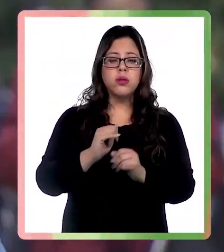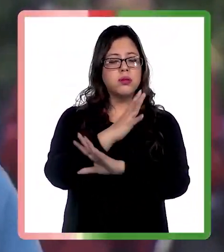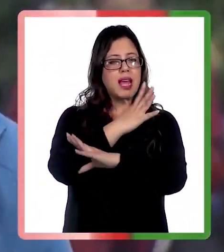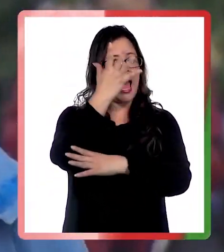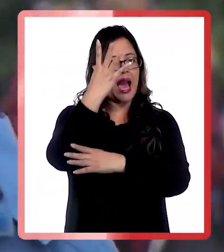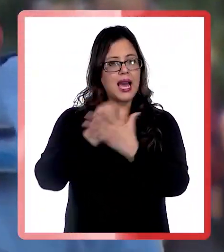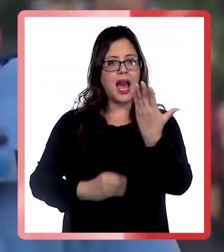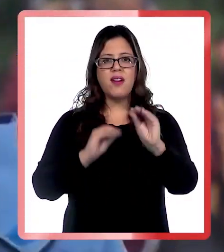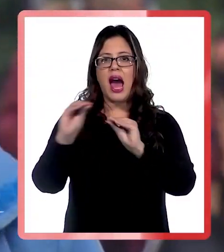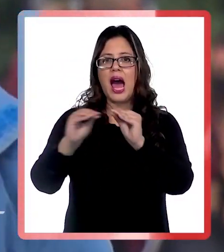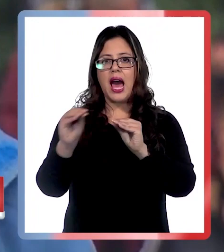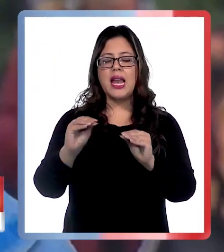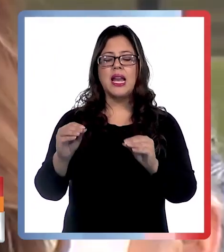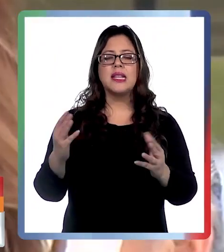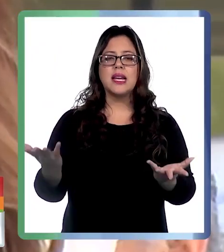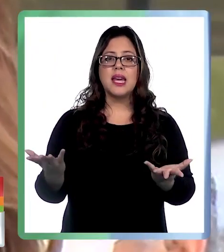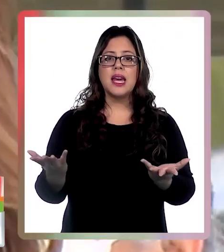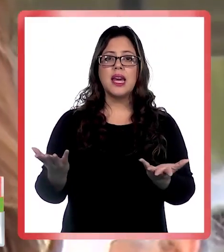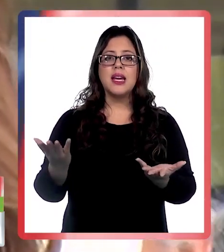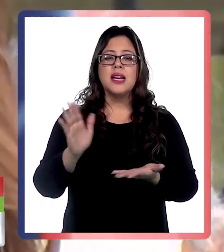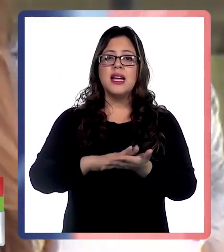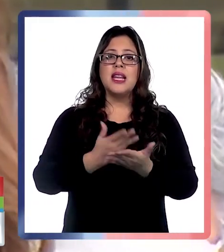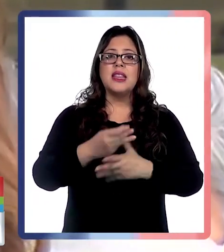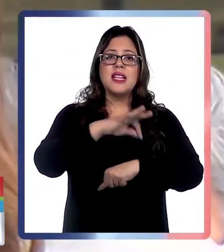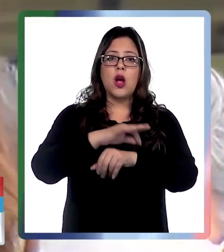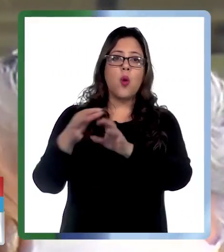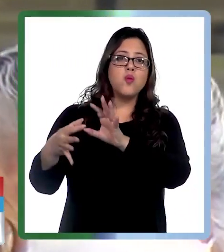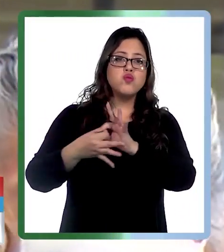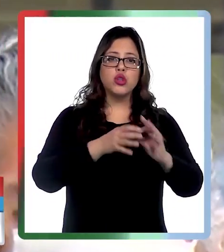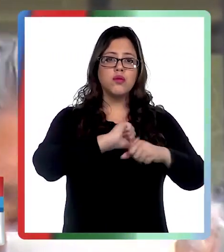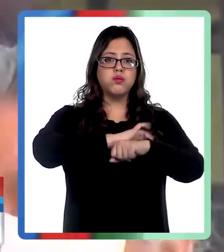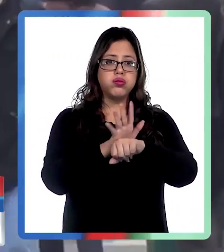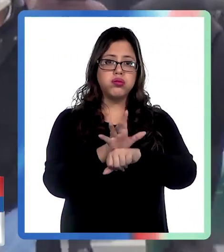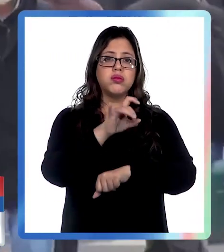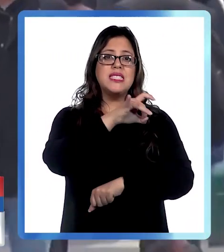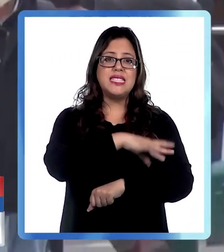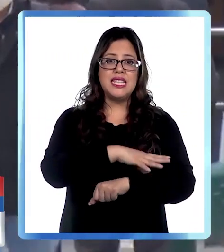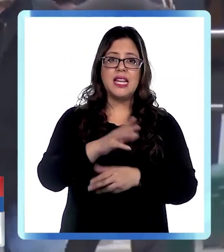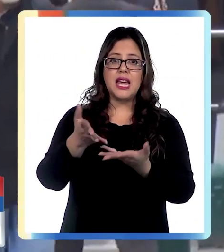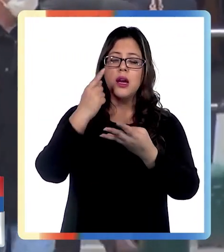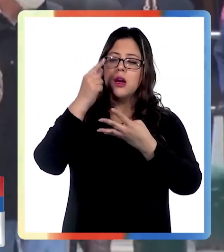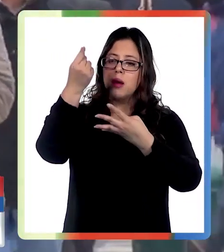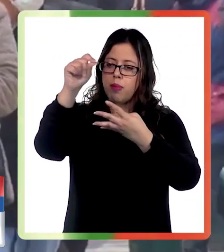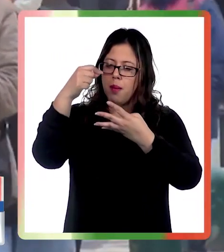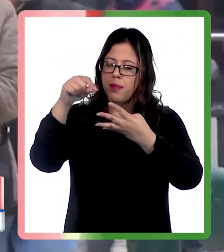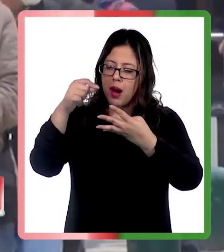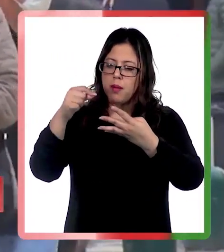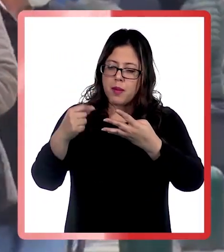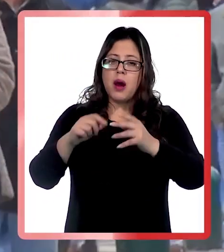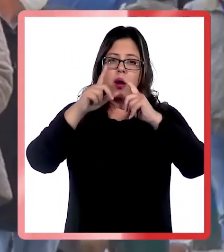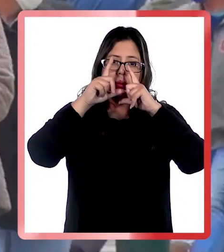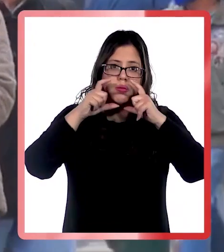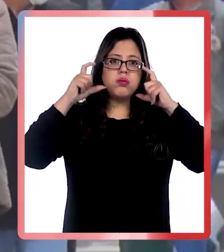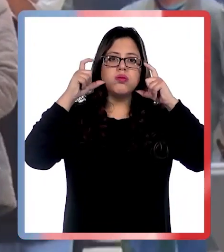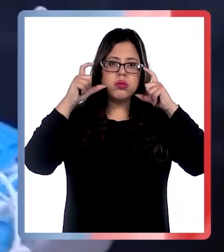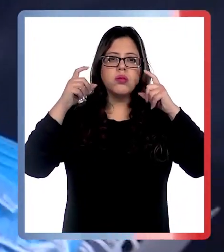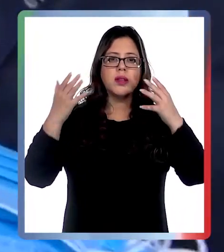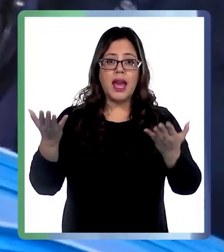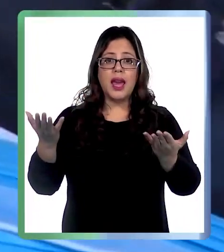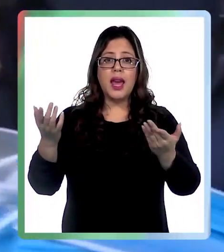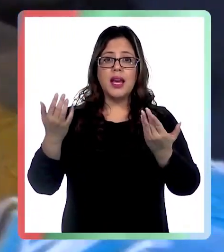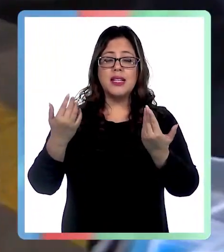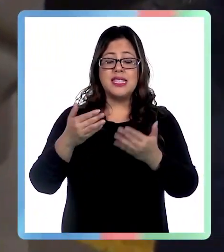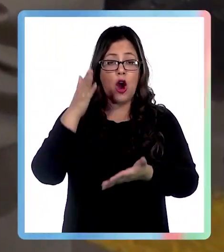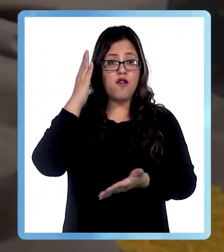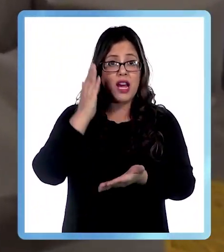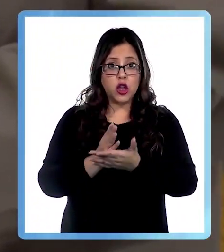saludó de la alerta sanitaria por covid-19 en nuestro país las medidas que se volvieron cotidianas como el uso de mascarillas